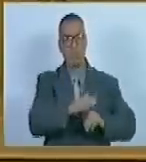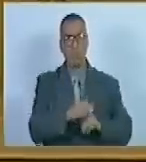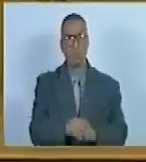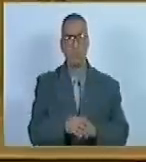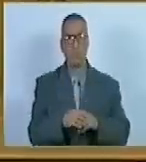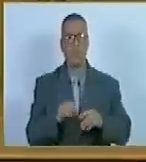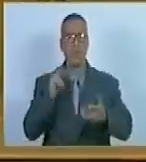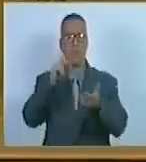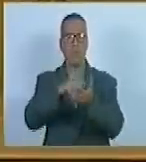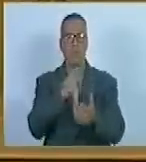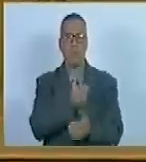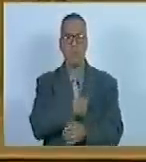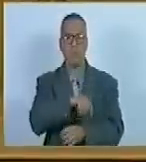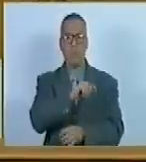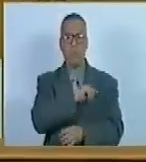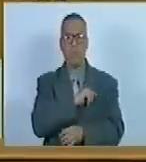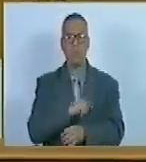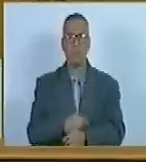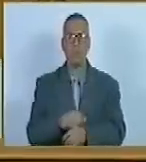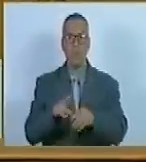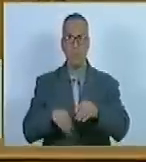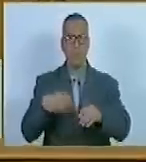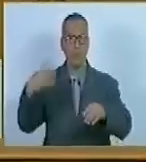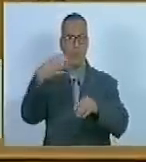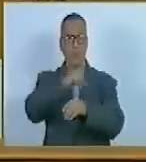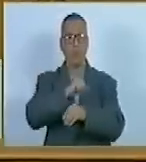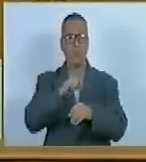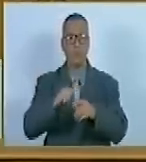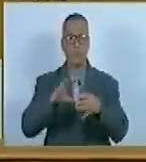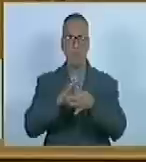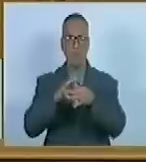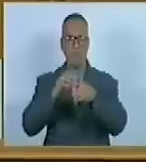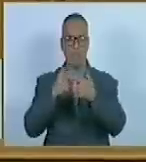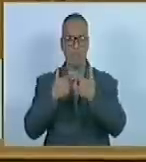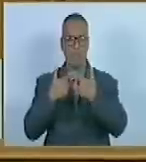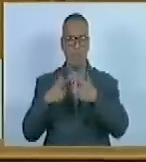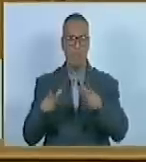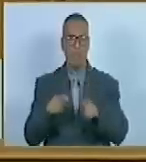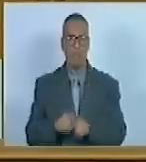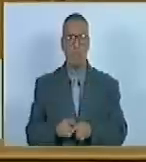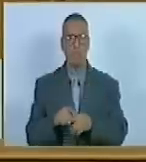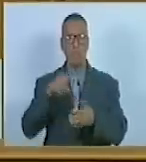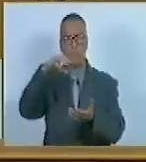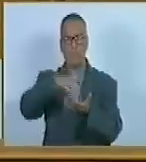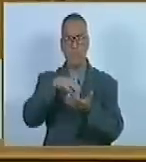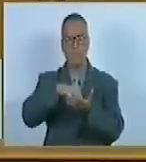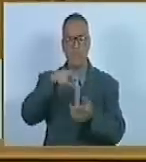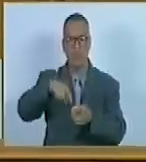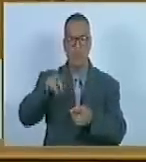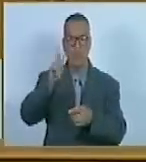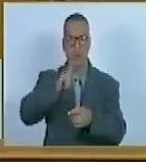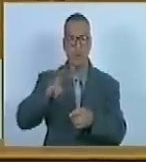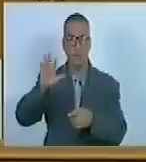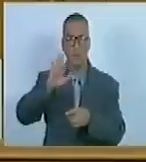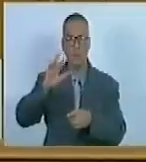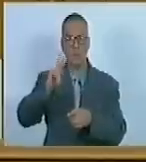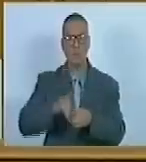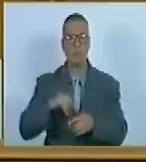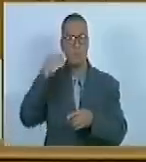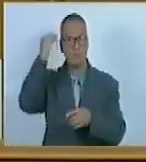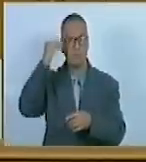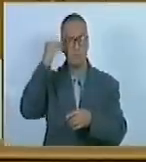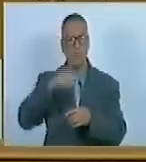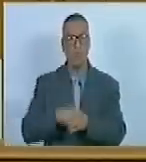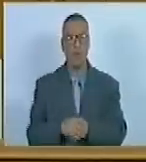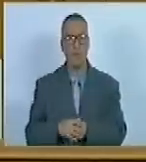del imperio español y alcanzando la independencia de la nación venezolana.